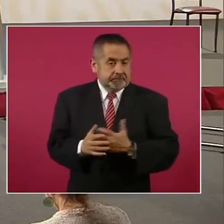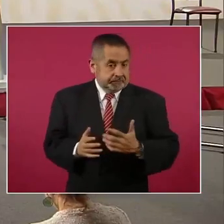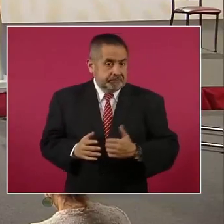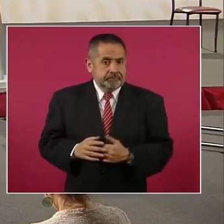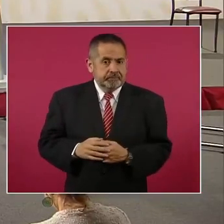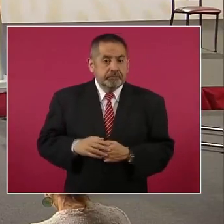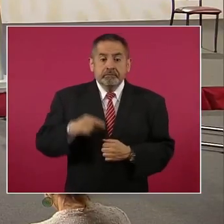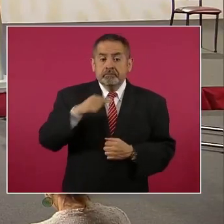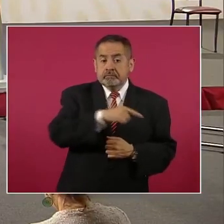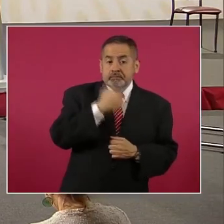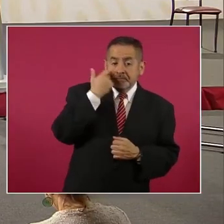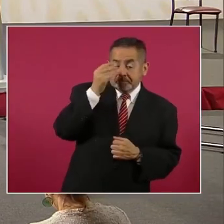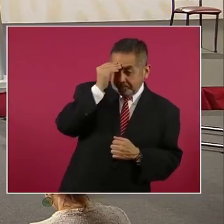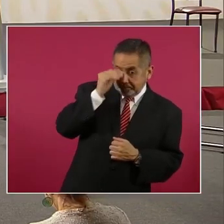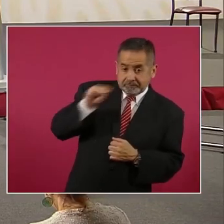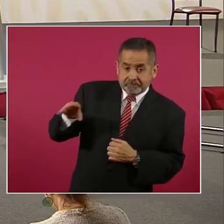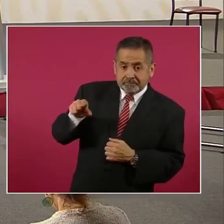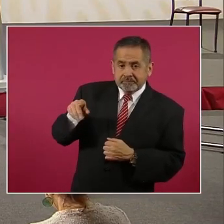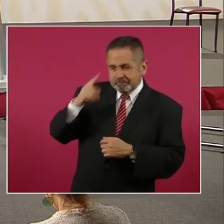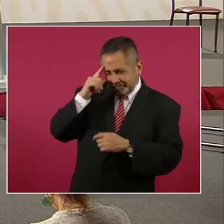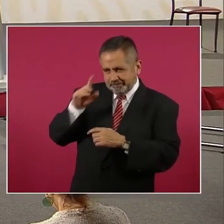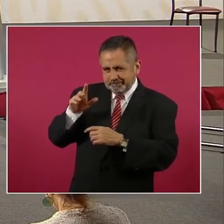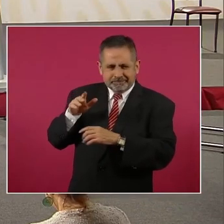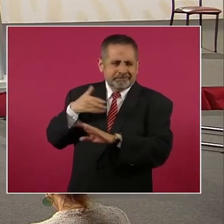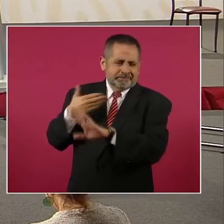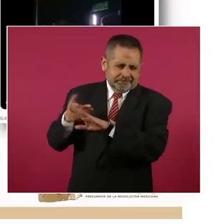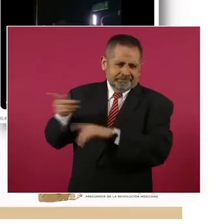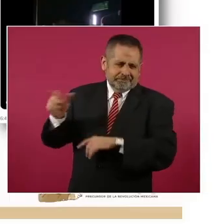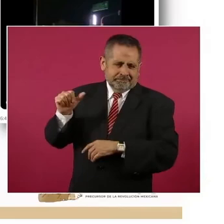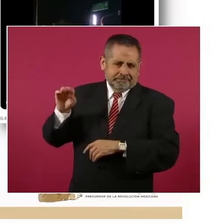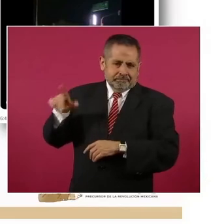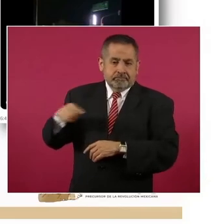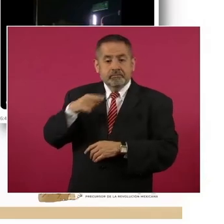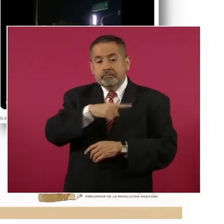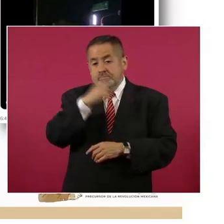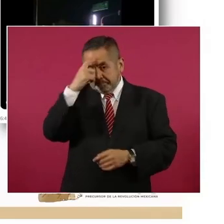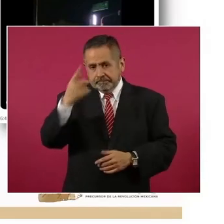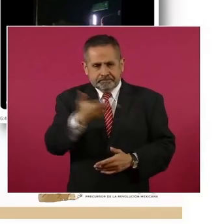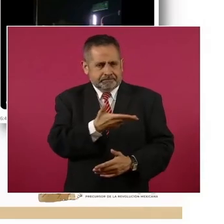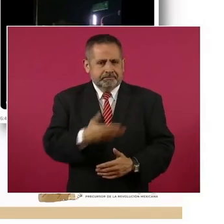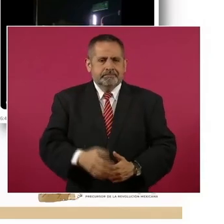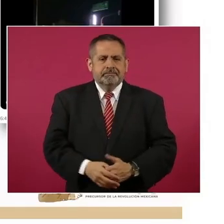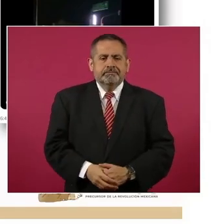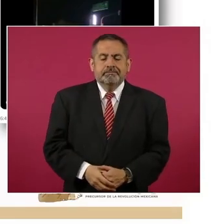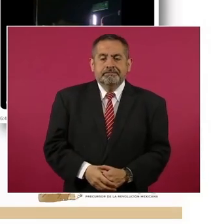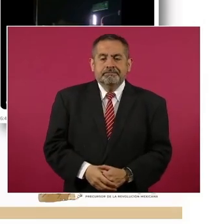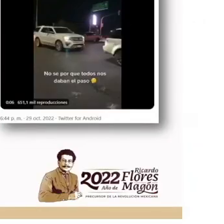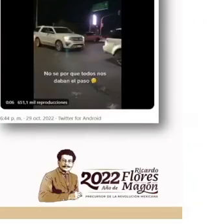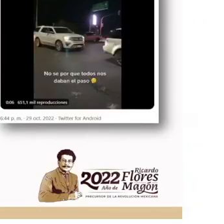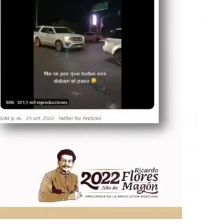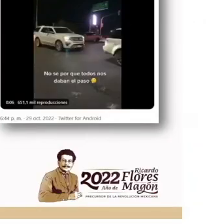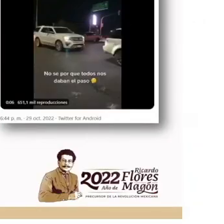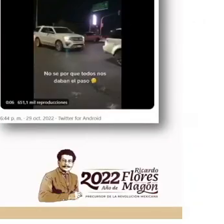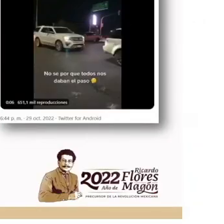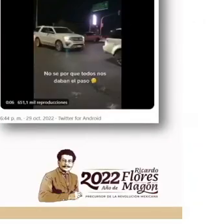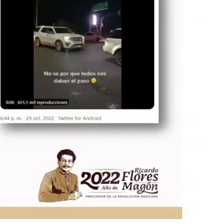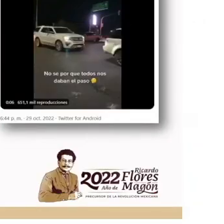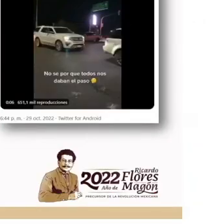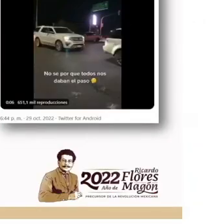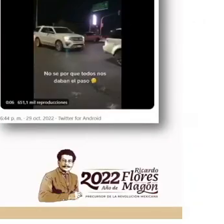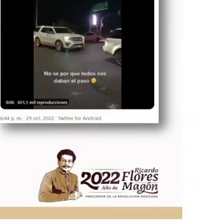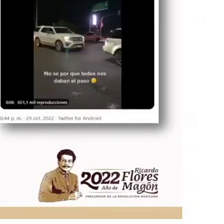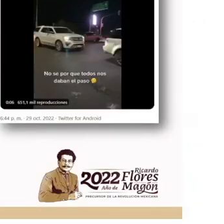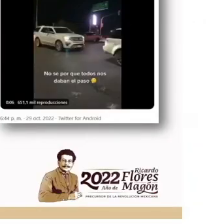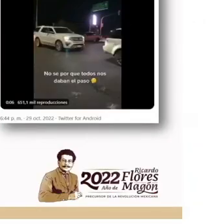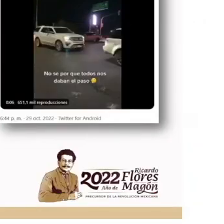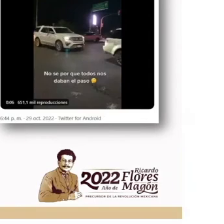por desprestigiar al presidente López Obrador, inventaron que visitó Badiraguato. El pasado